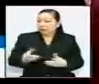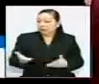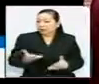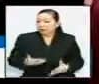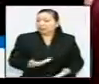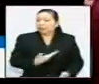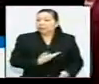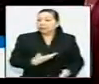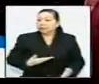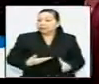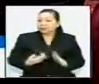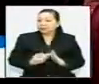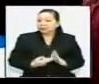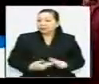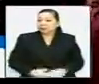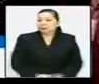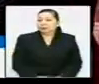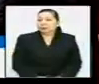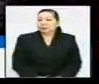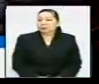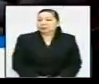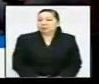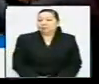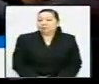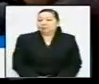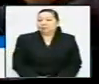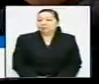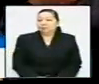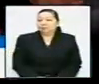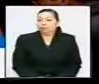actual presidente de la República?